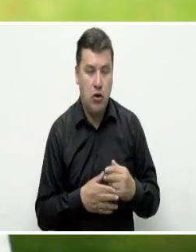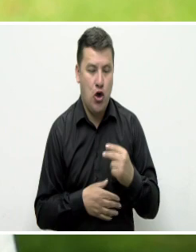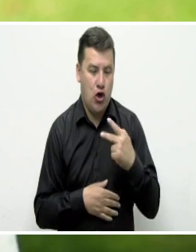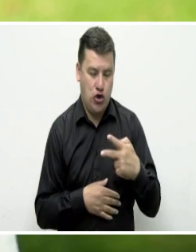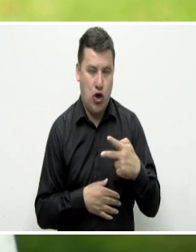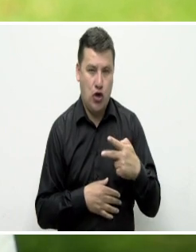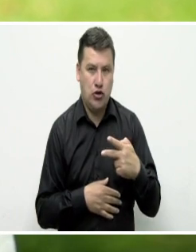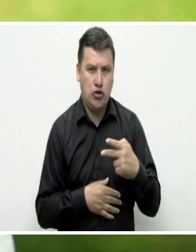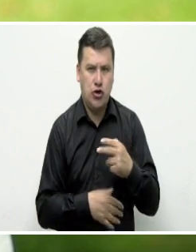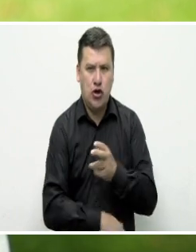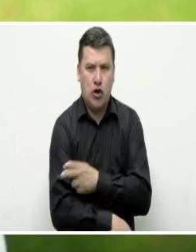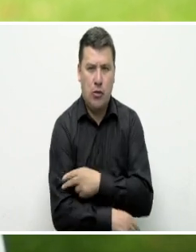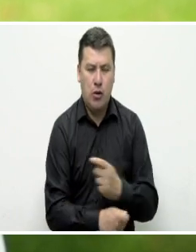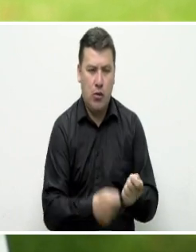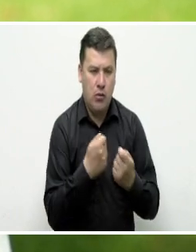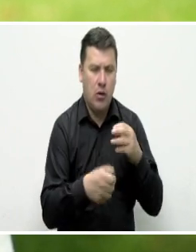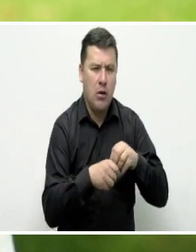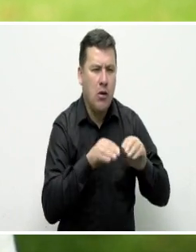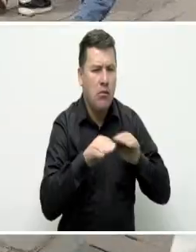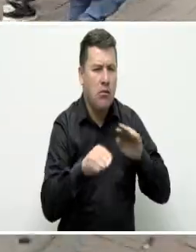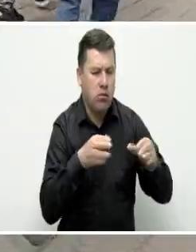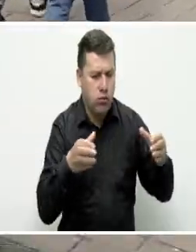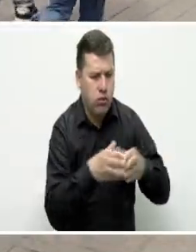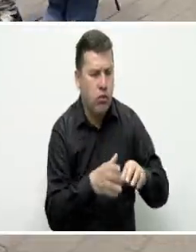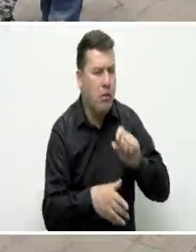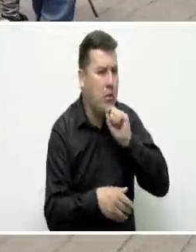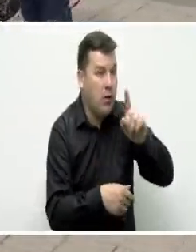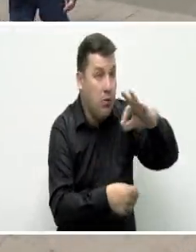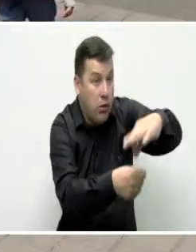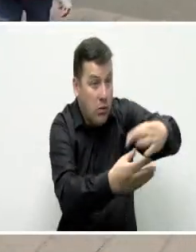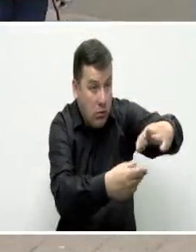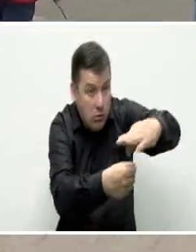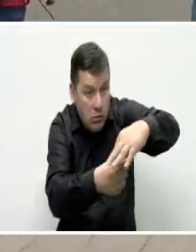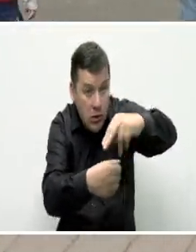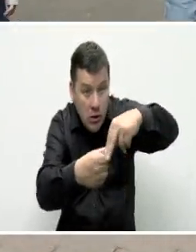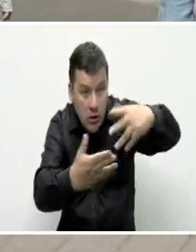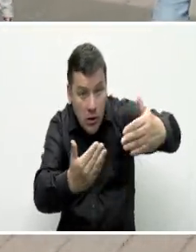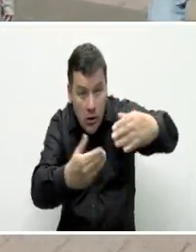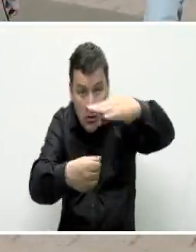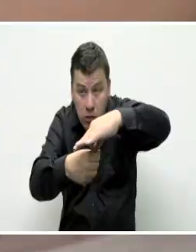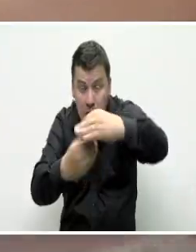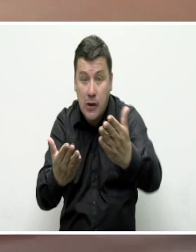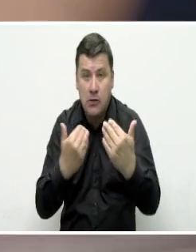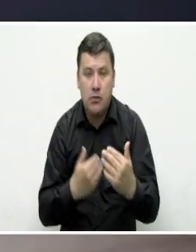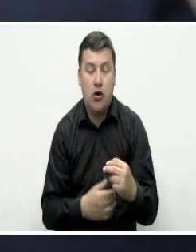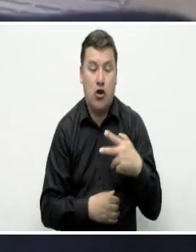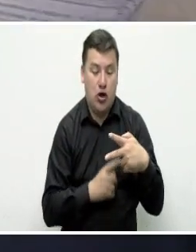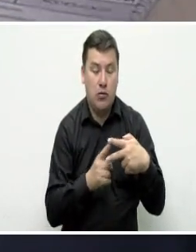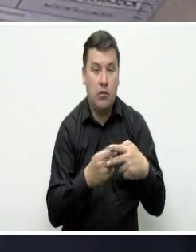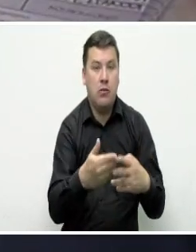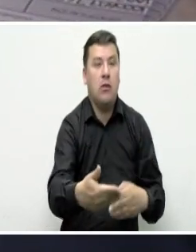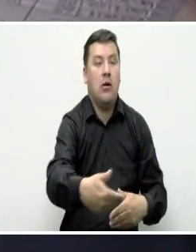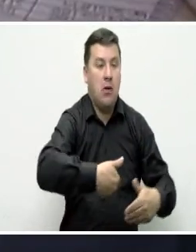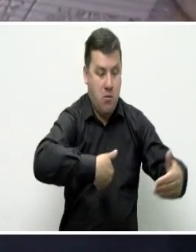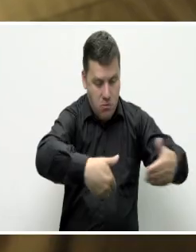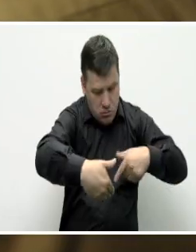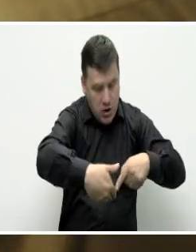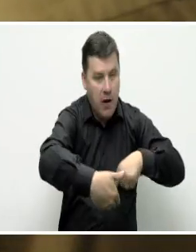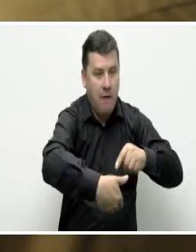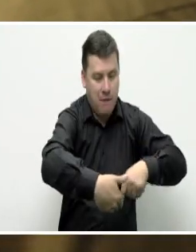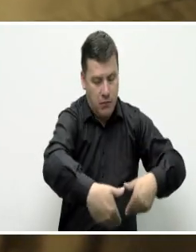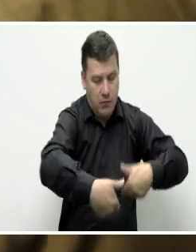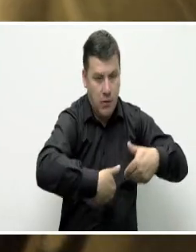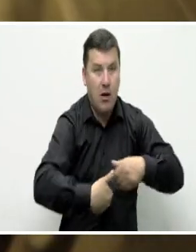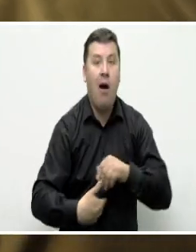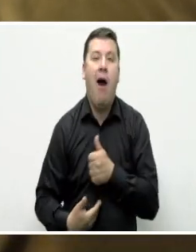registros de comités promotores para convocar consultas populares de iniciativa ciudadana. 2 de ellos ya presentaron sus firmas y 10 se